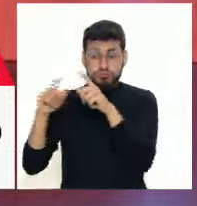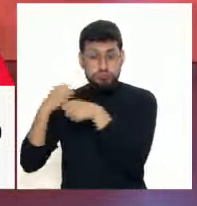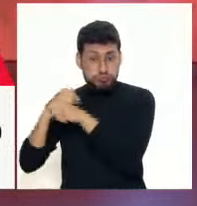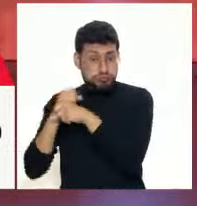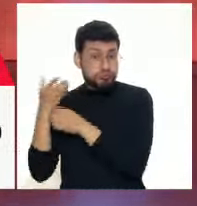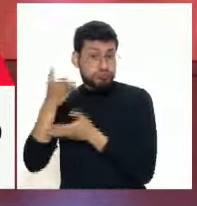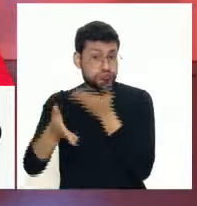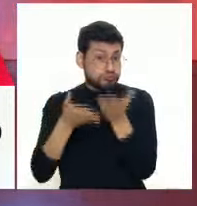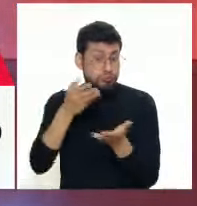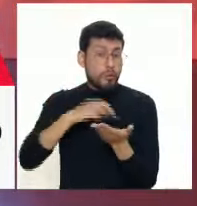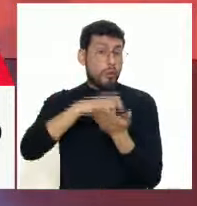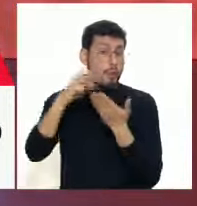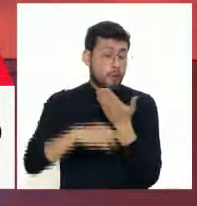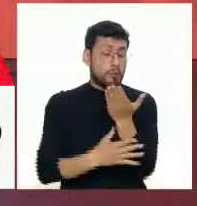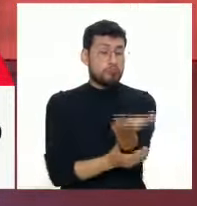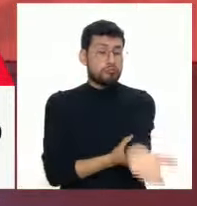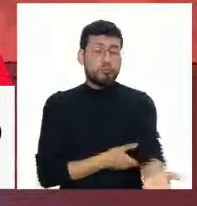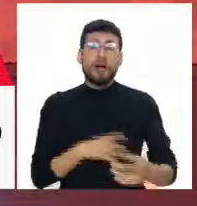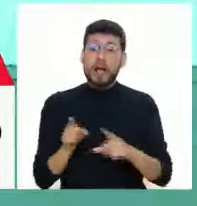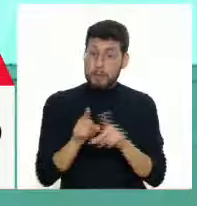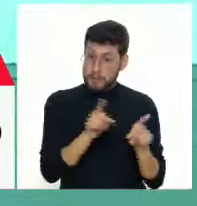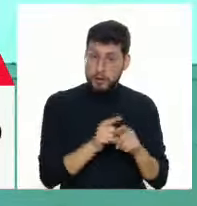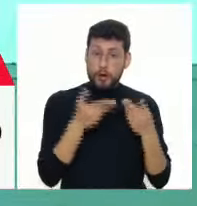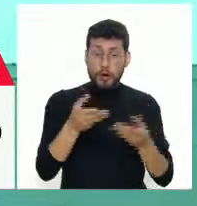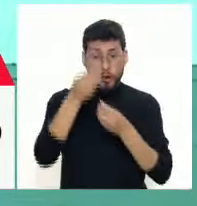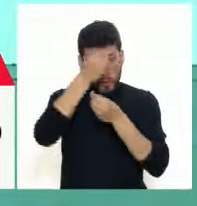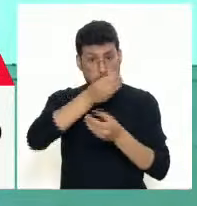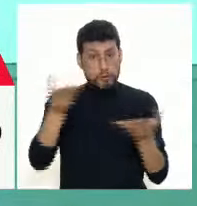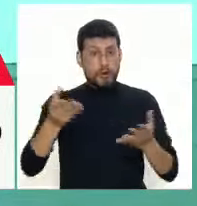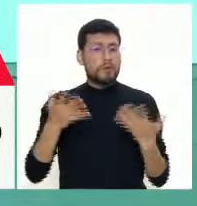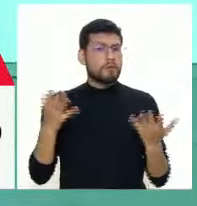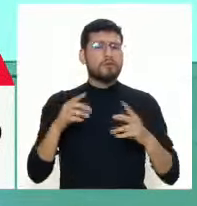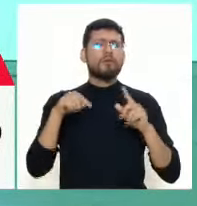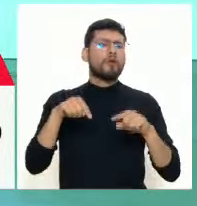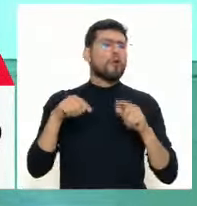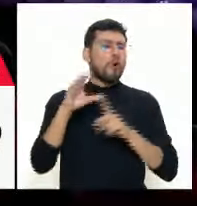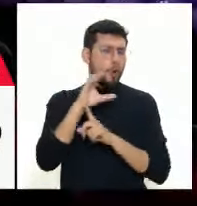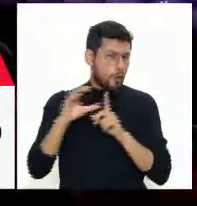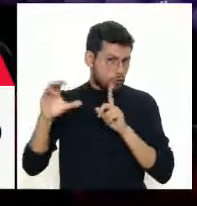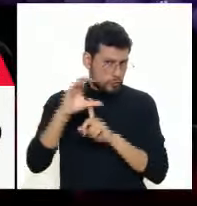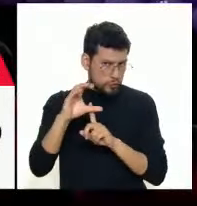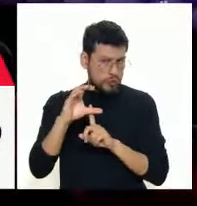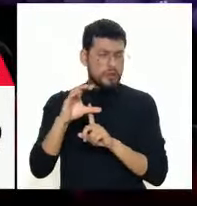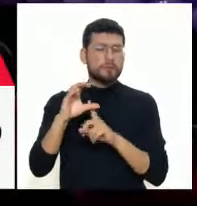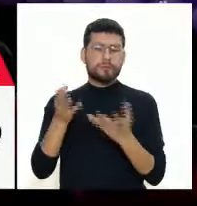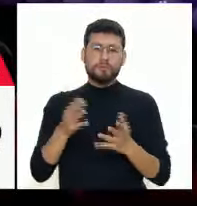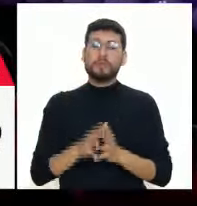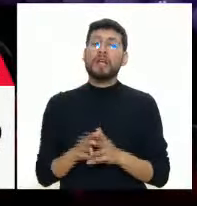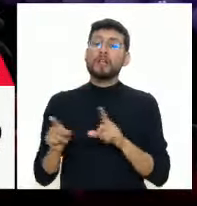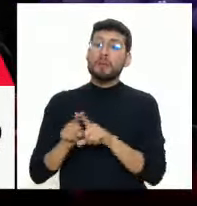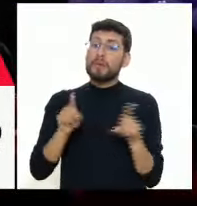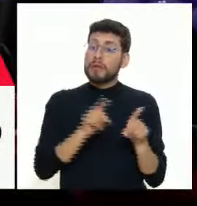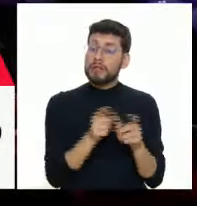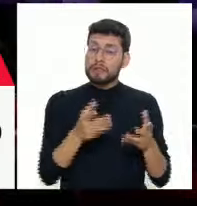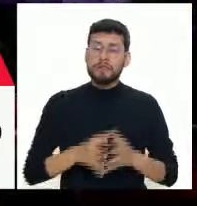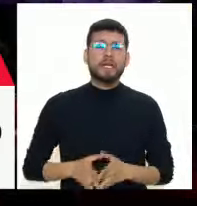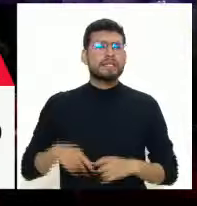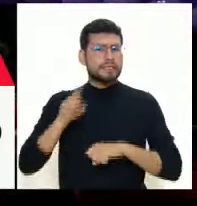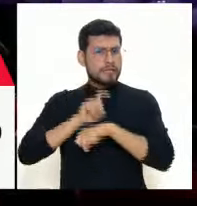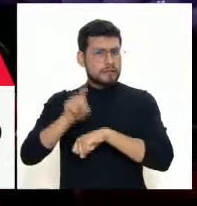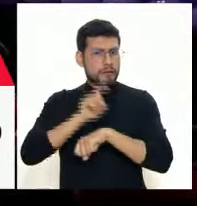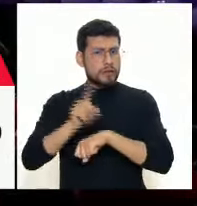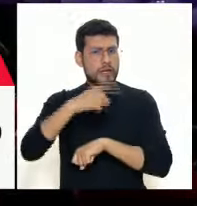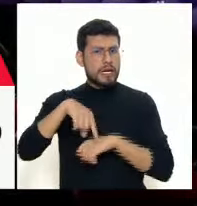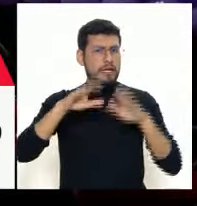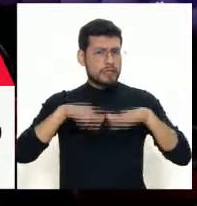contenidos y asimismo dar a conocer parte de nuestra cultura y sobre todo enseñar a